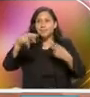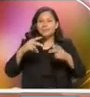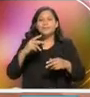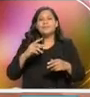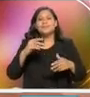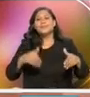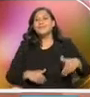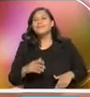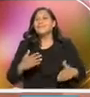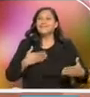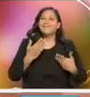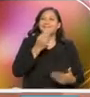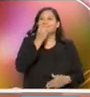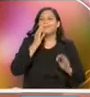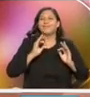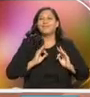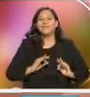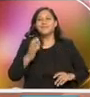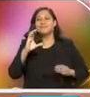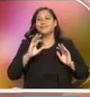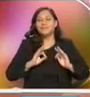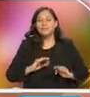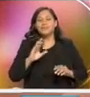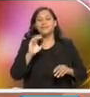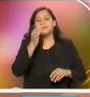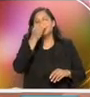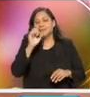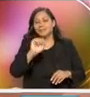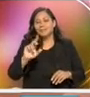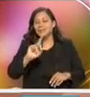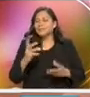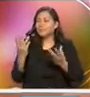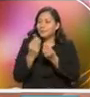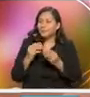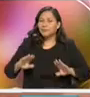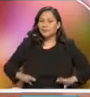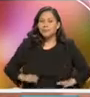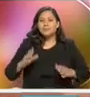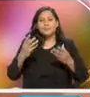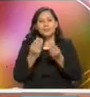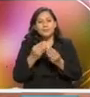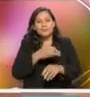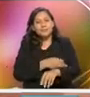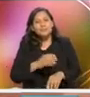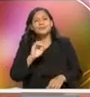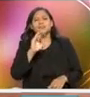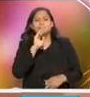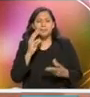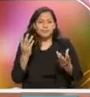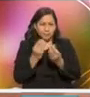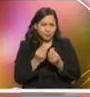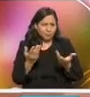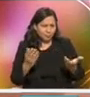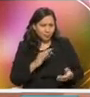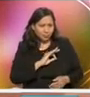diviértanse, relájense, ya casi es fin de semana, hay que disfrutar a la pareja, a la familia o simplemente salir con la mamá también, ¿por qué no?